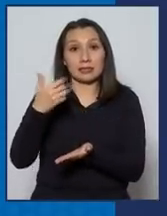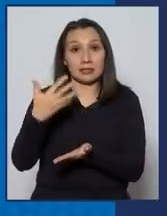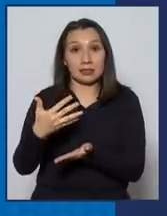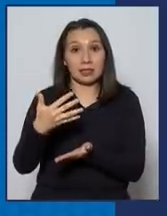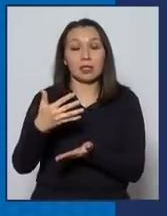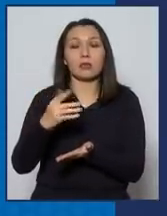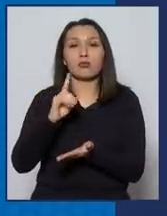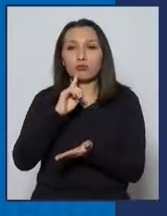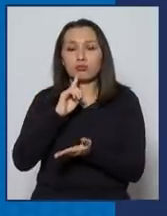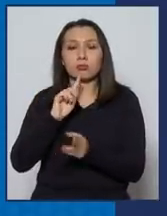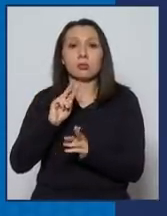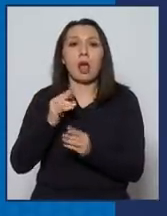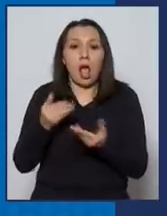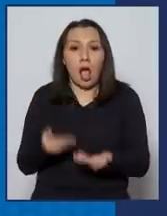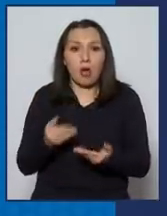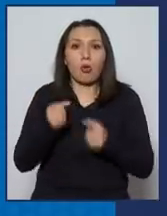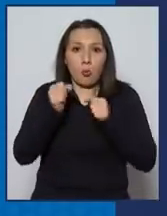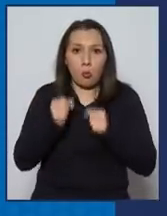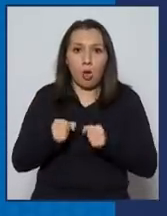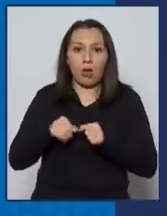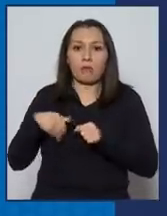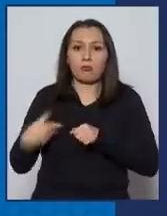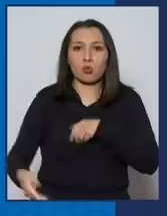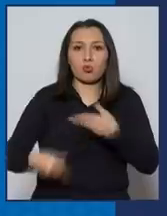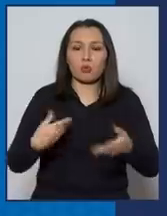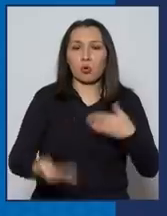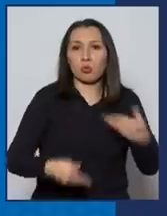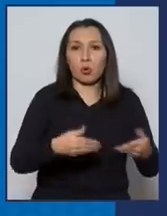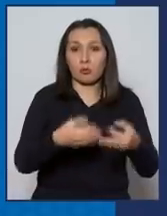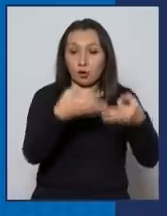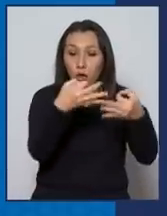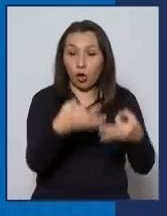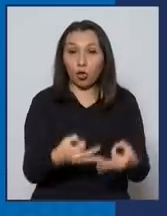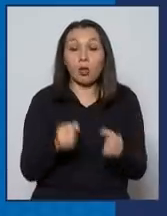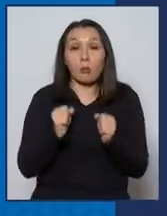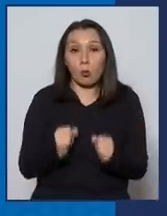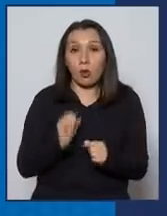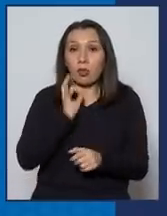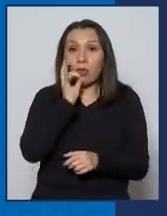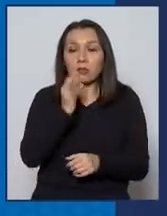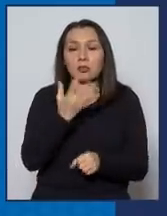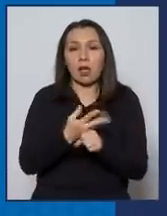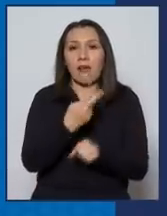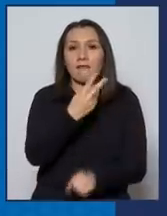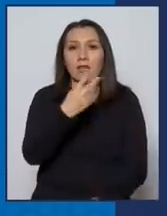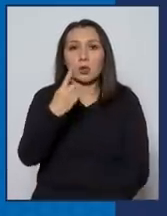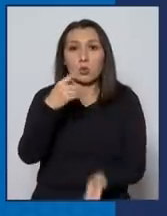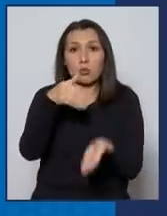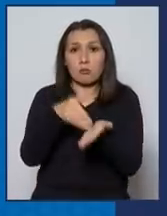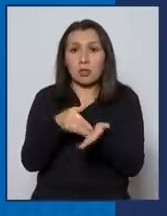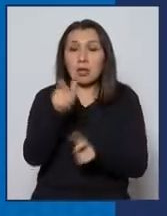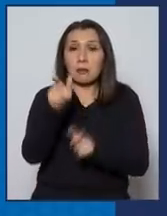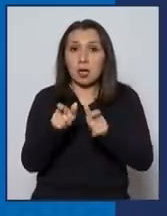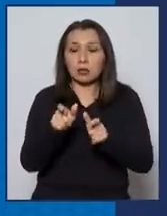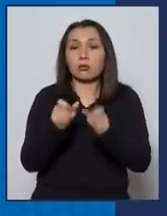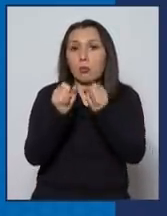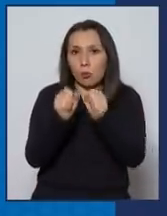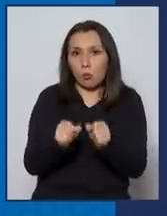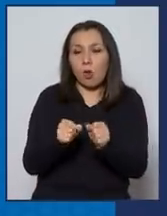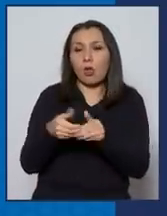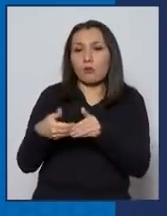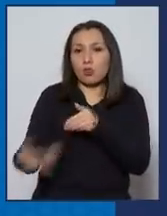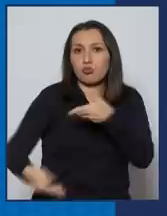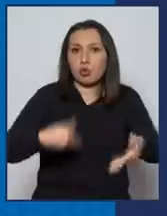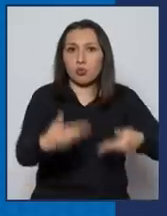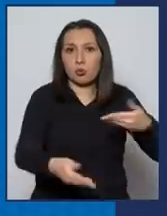21.605 son casos activos. Es decir, de este total, hoy día podemos decir que hay 21.000 personas que son